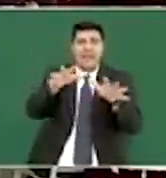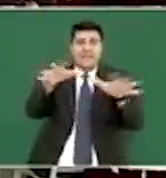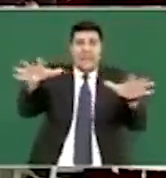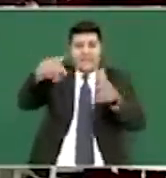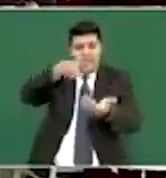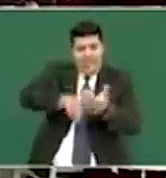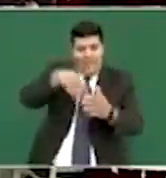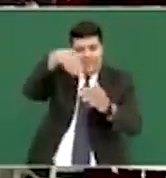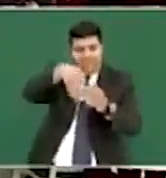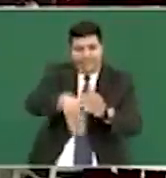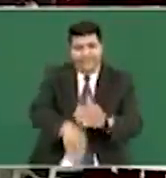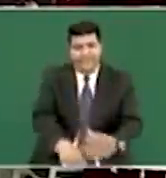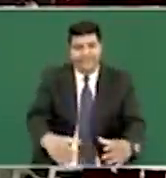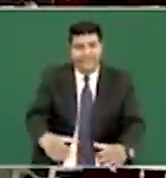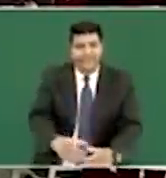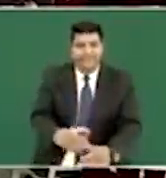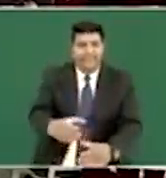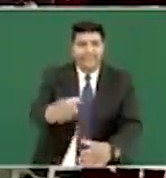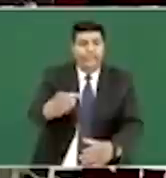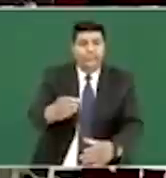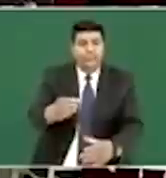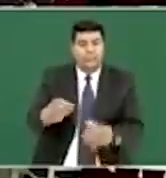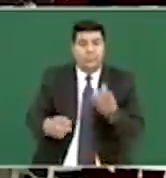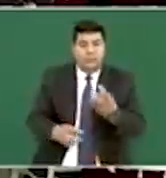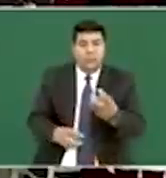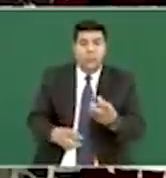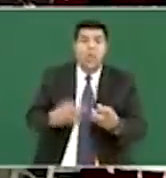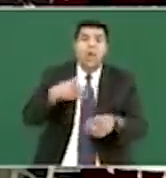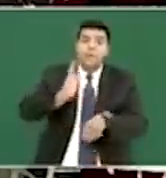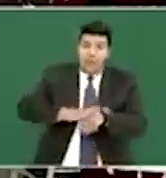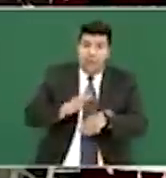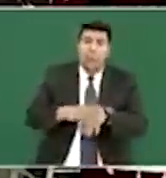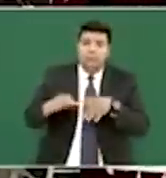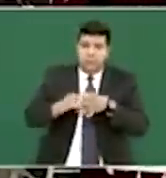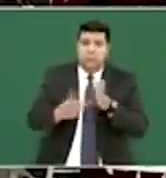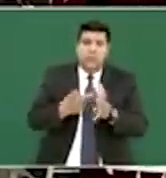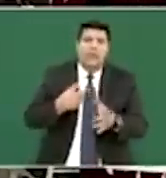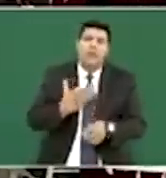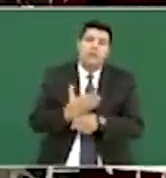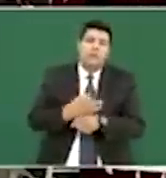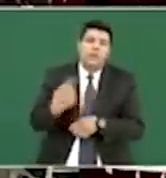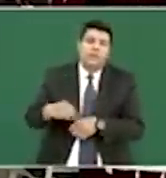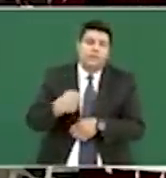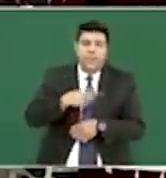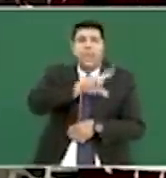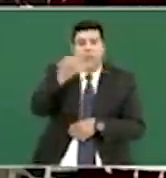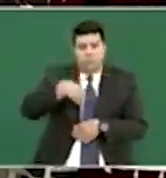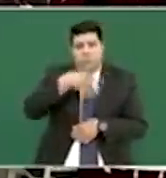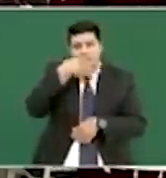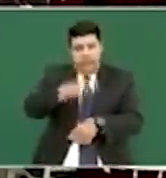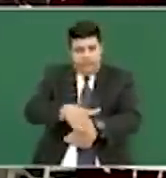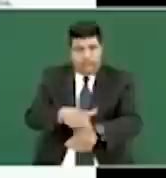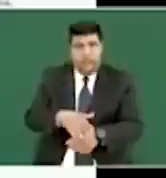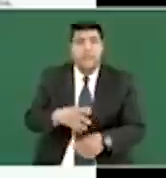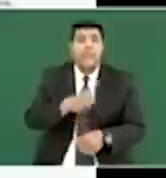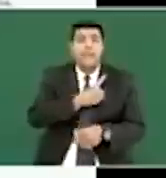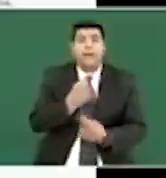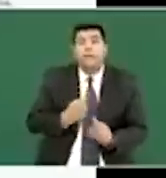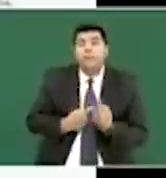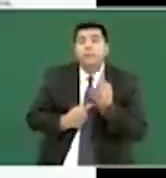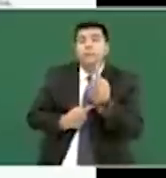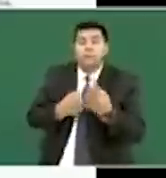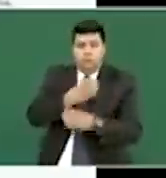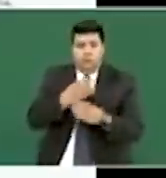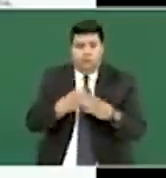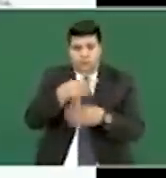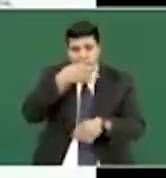otras cuestiones que no tiene caso ahorita mencionarlo, en su momento se les hará conocer. Esto fue sobre el pepino de mar, que